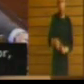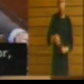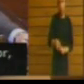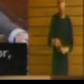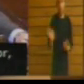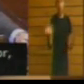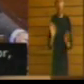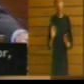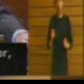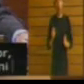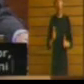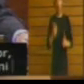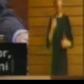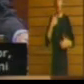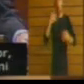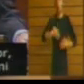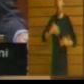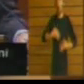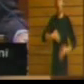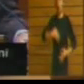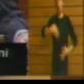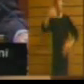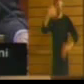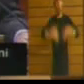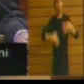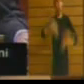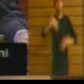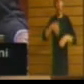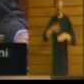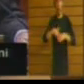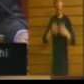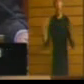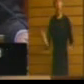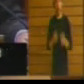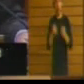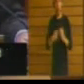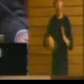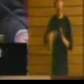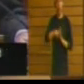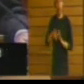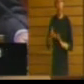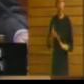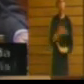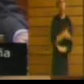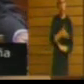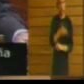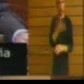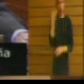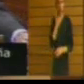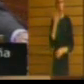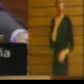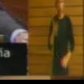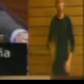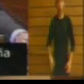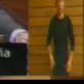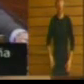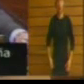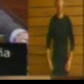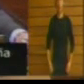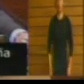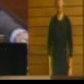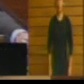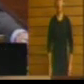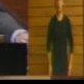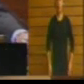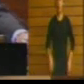con seguridad jurídica a la hora de realizar una campaña de preinscripción escolar. ¿Y por qué decimos esto? Pues porque